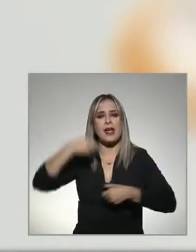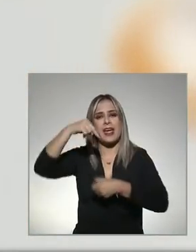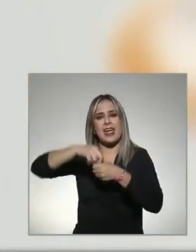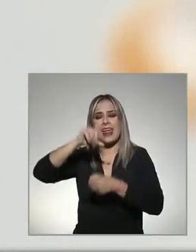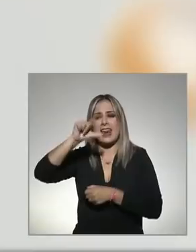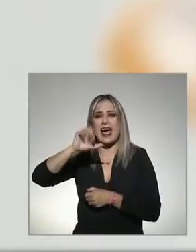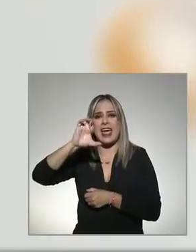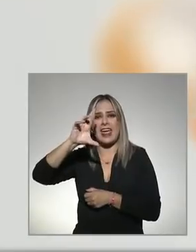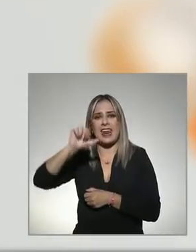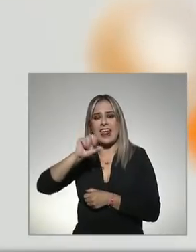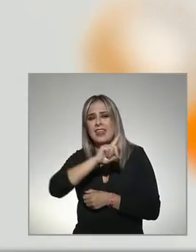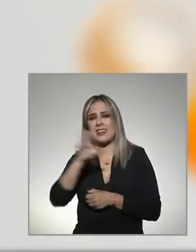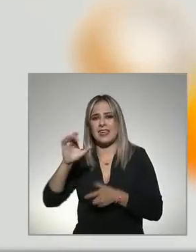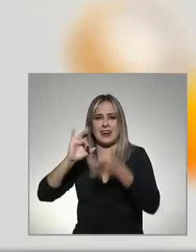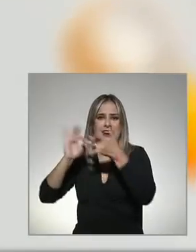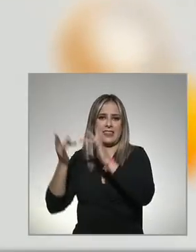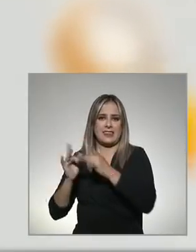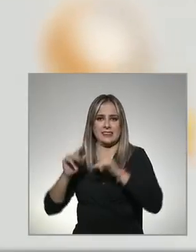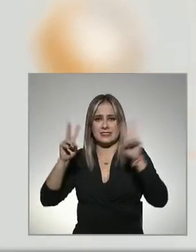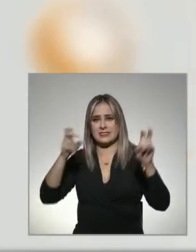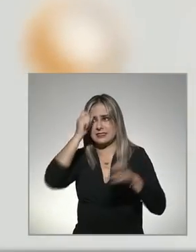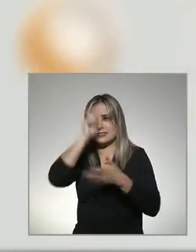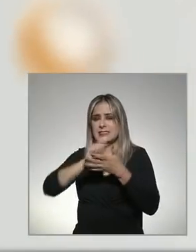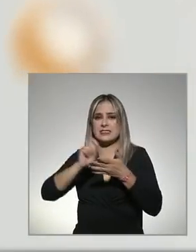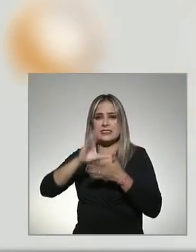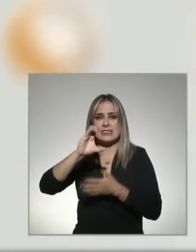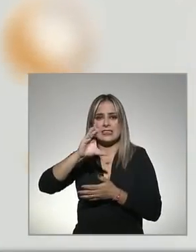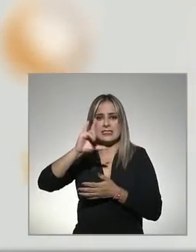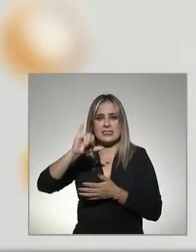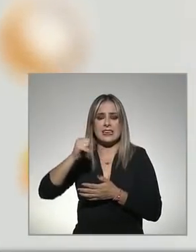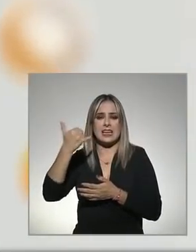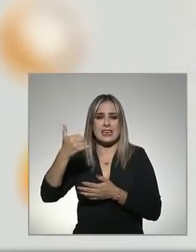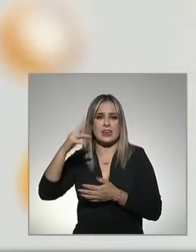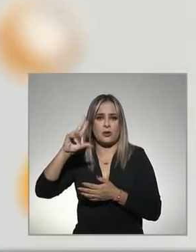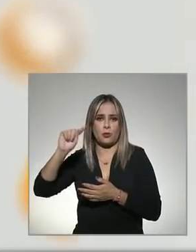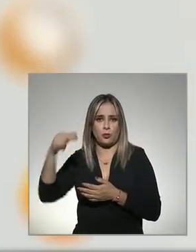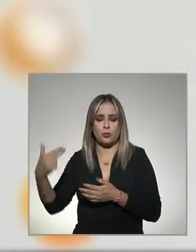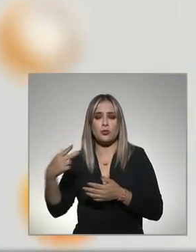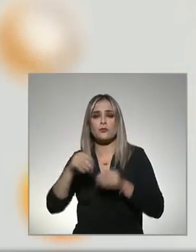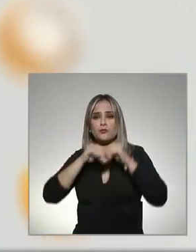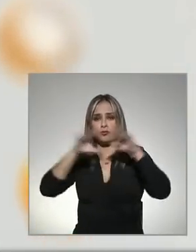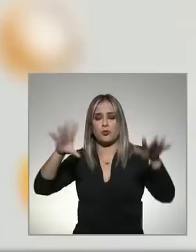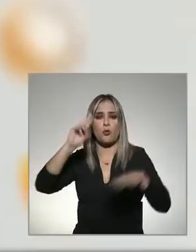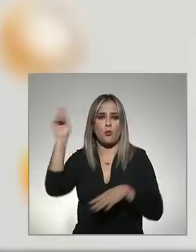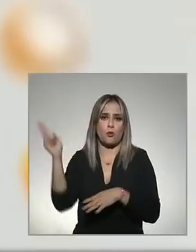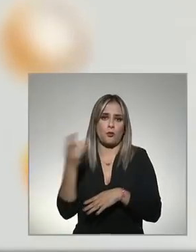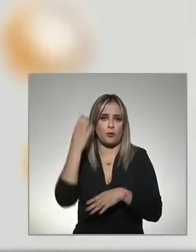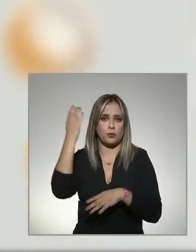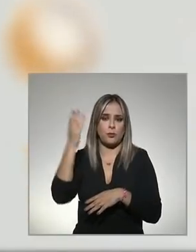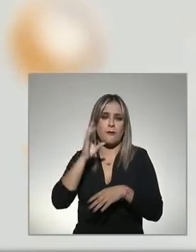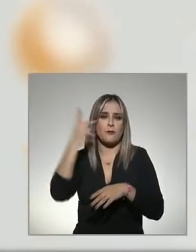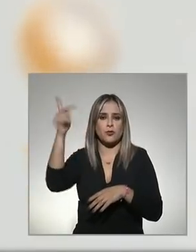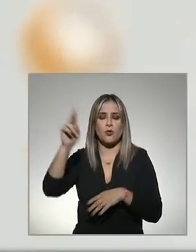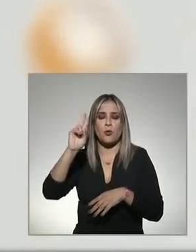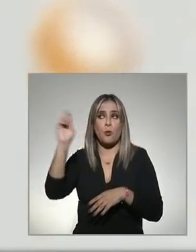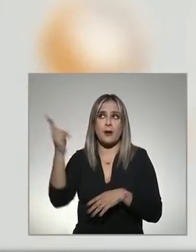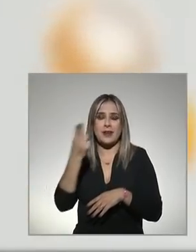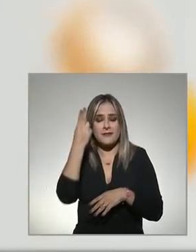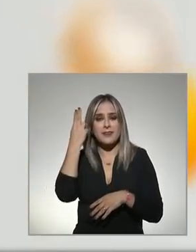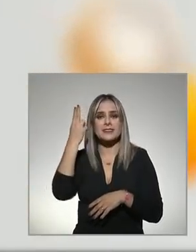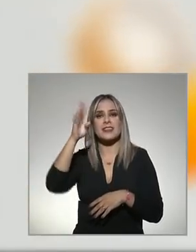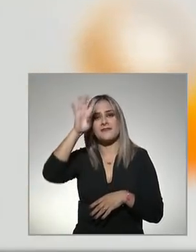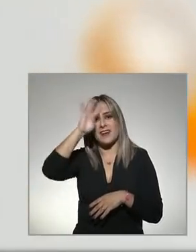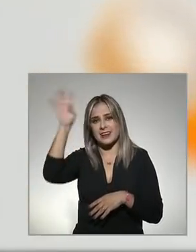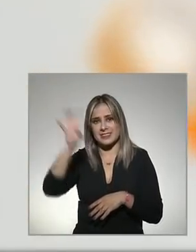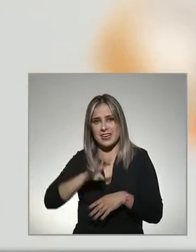las redes sociales, de Cecilia Ugalde y de Ruth Espinosa, publicado por la Universidad Autónoma de Barcelona. En él